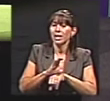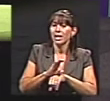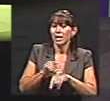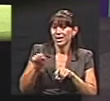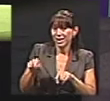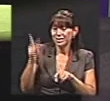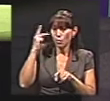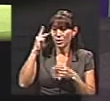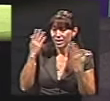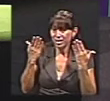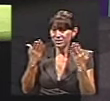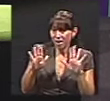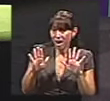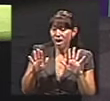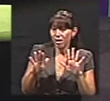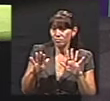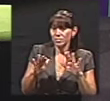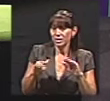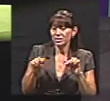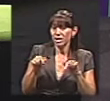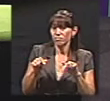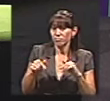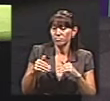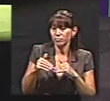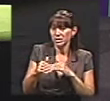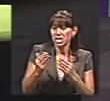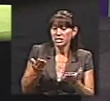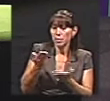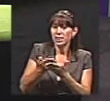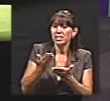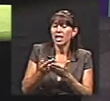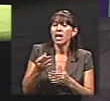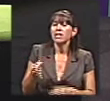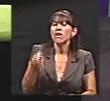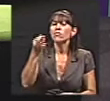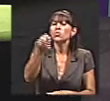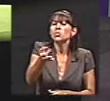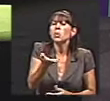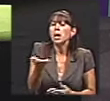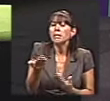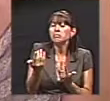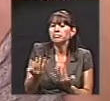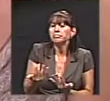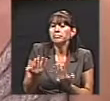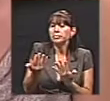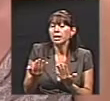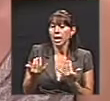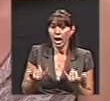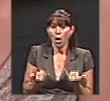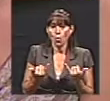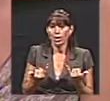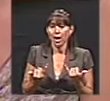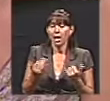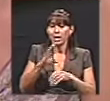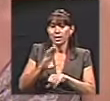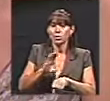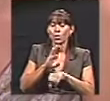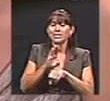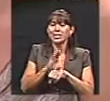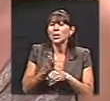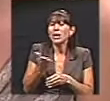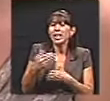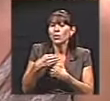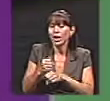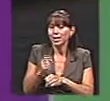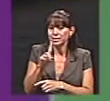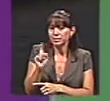política ya está, ya se plantea y qué viene a futuro? Que, digamos, ahorita actualmente el Consejo, ¿qué es lo que